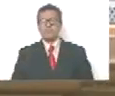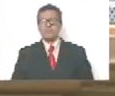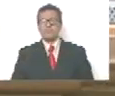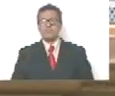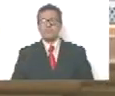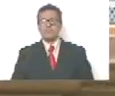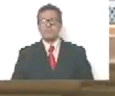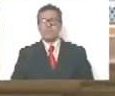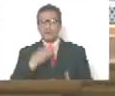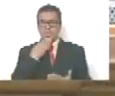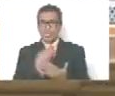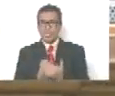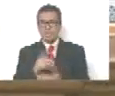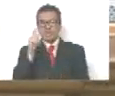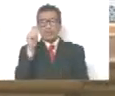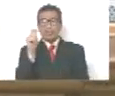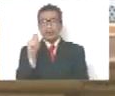Gracias, diputado. Por favor,